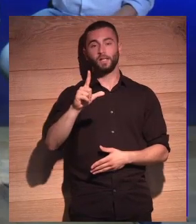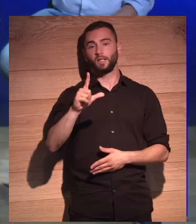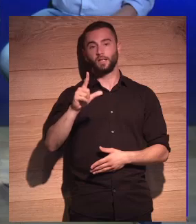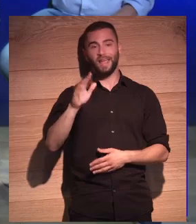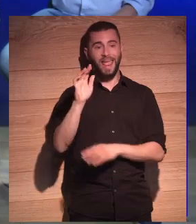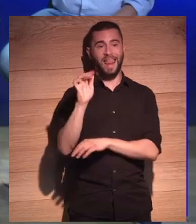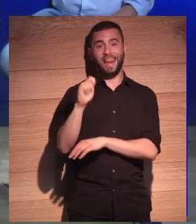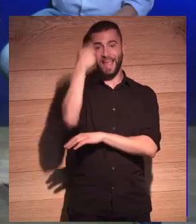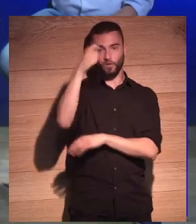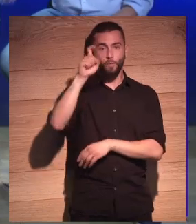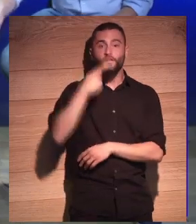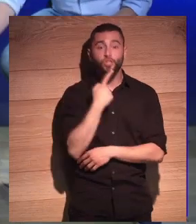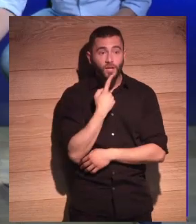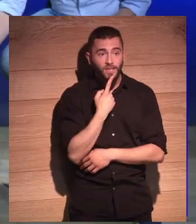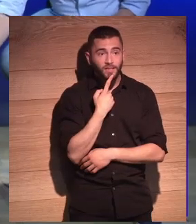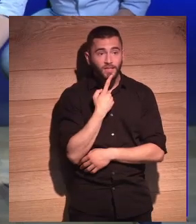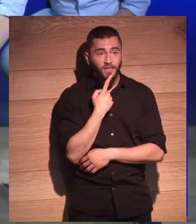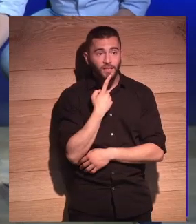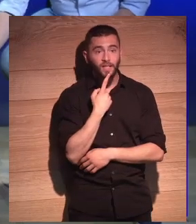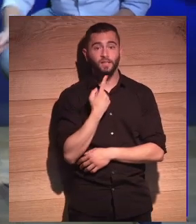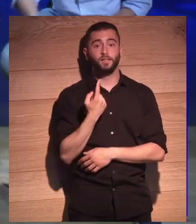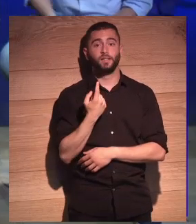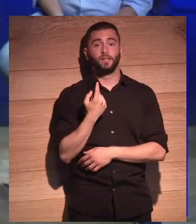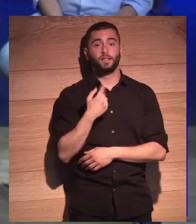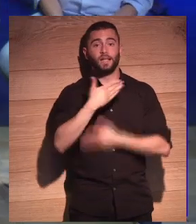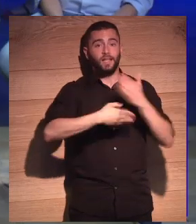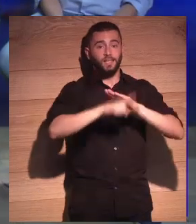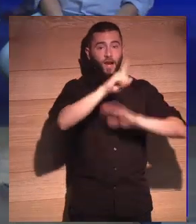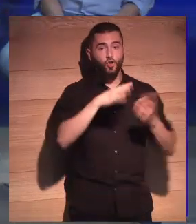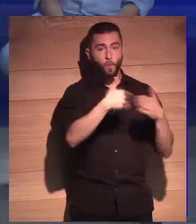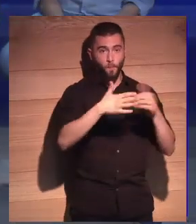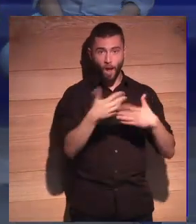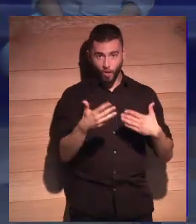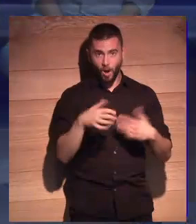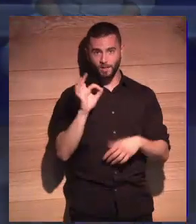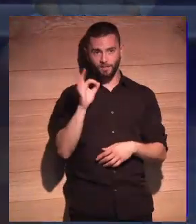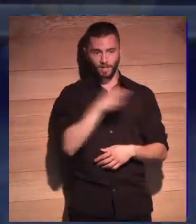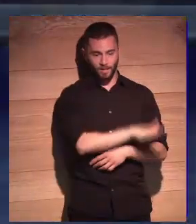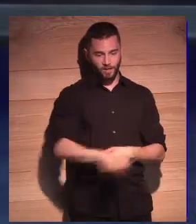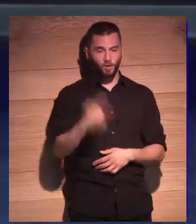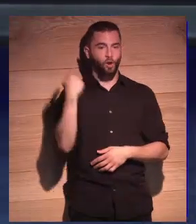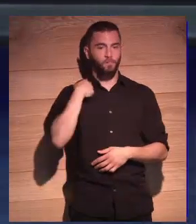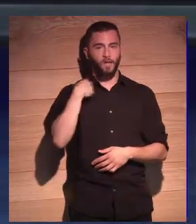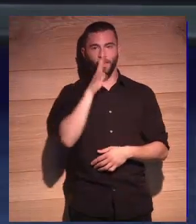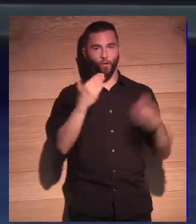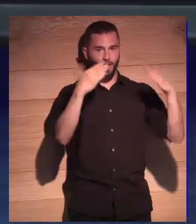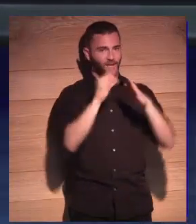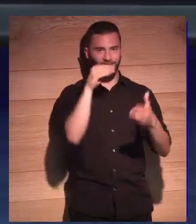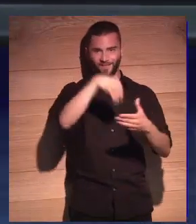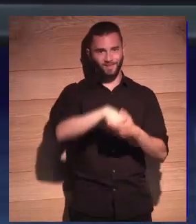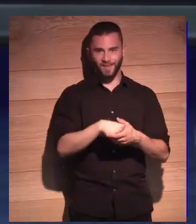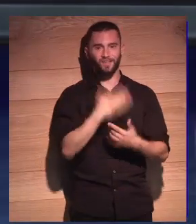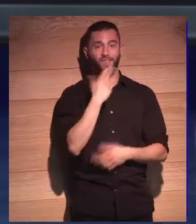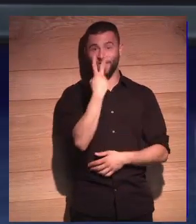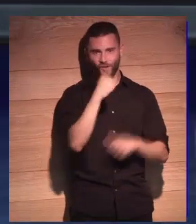palabras de los profesores, ha sido eso, que unificábamos por un lado el desarrollo manual, que es cierto que los niños lo están perdiendo porque en casa, ya desde con 2 años,